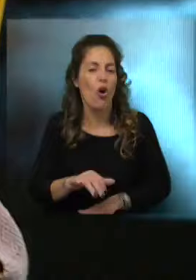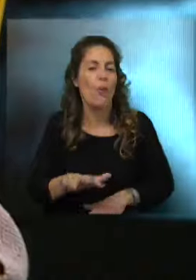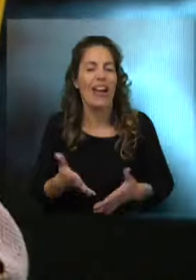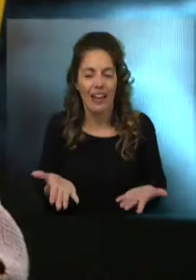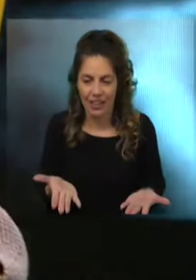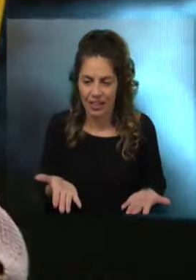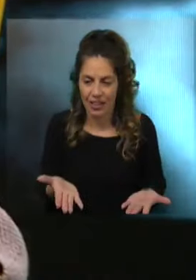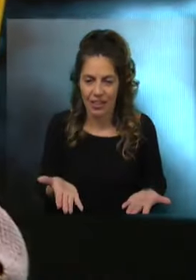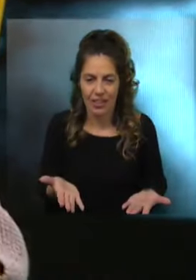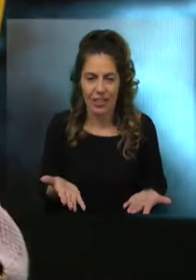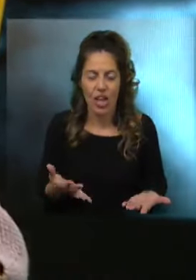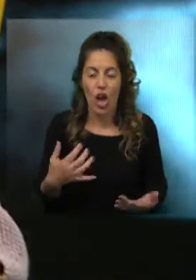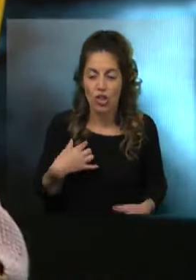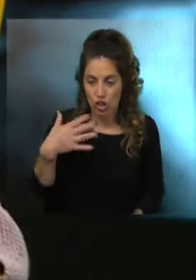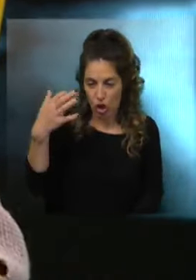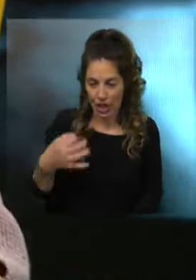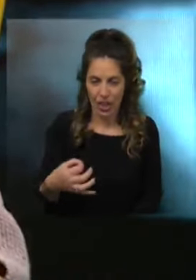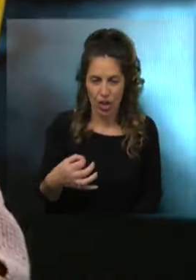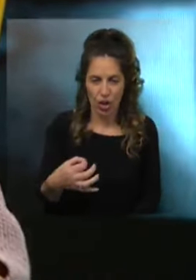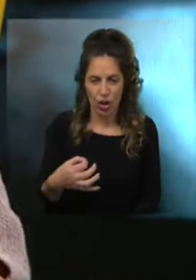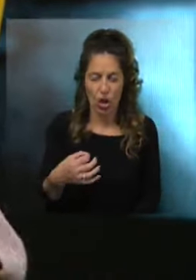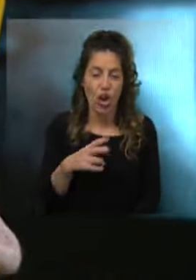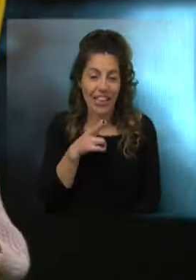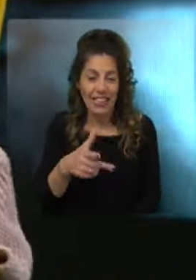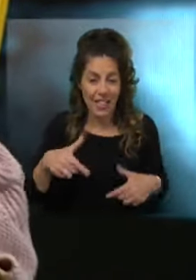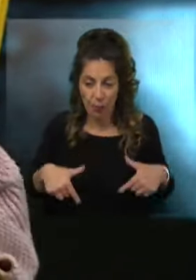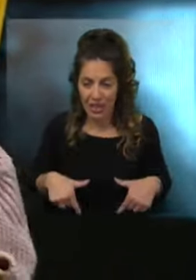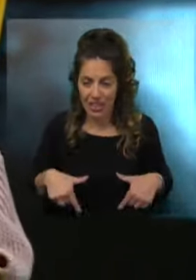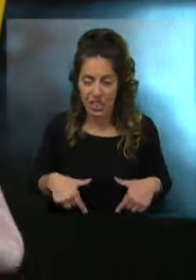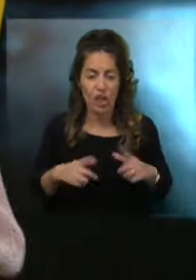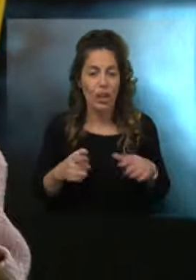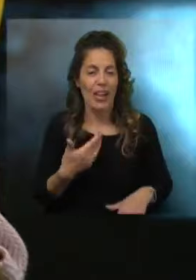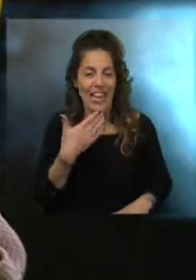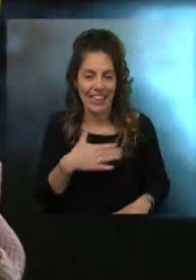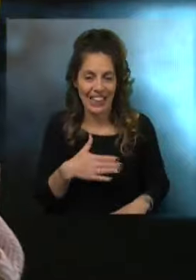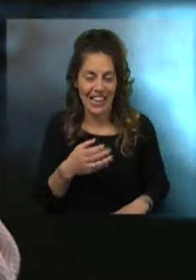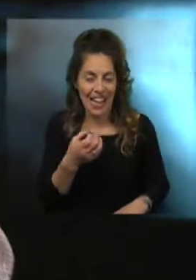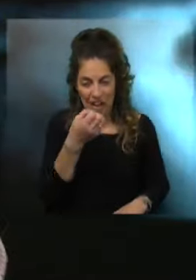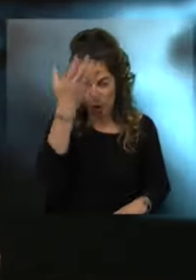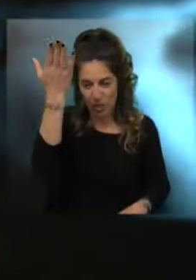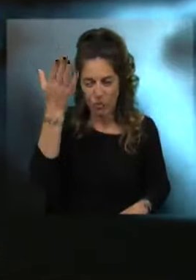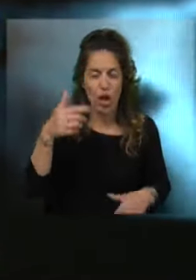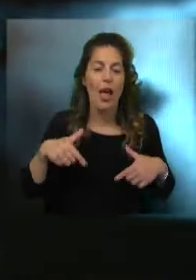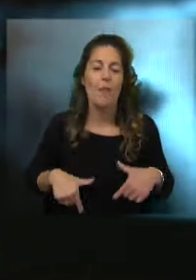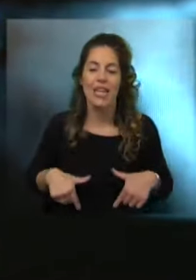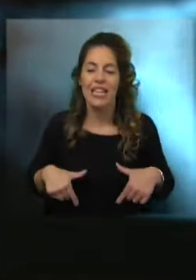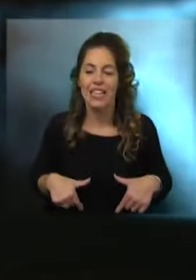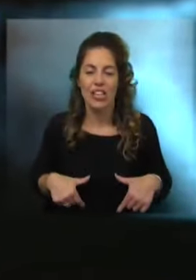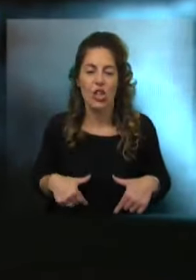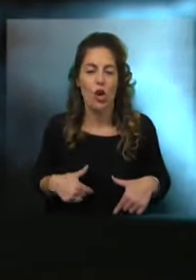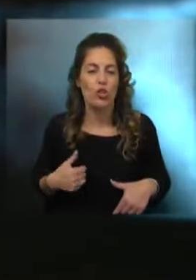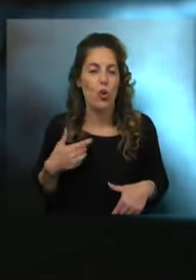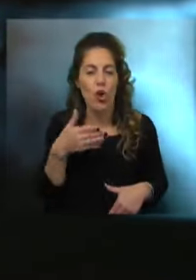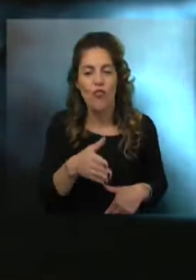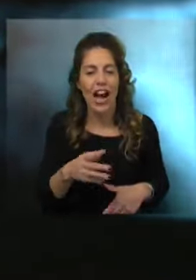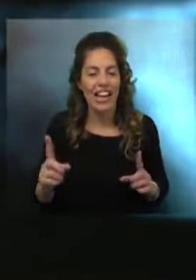bueno bu yo creo que parte de lo que dice el ministro es también hay que entender la concepción el ministro Por ejemplo si uno va a la